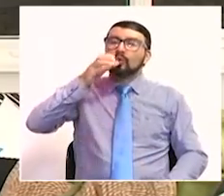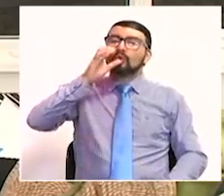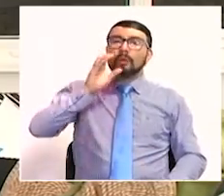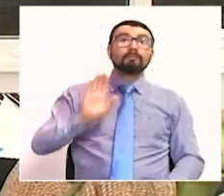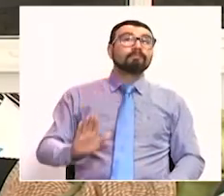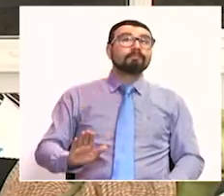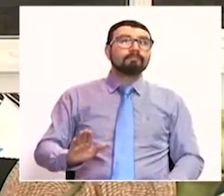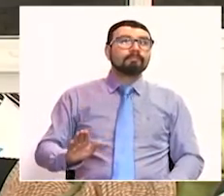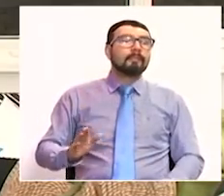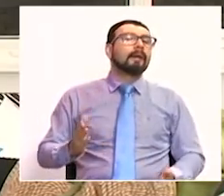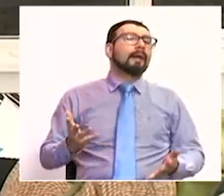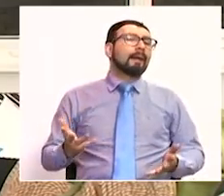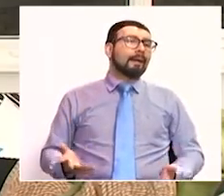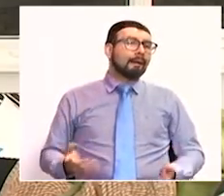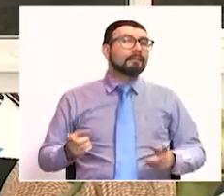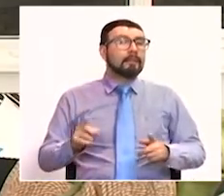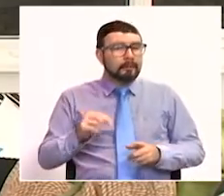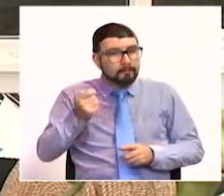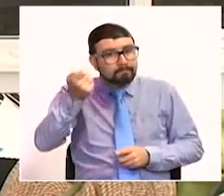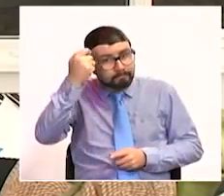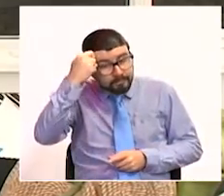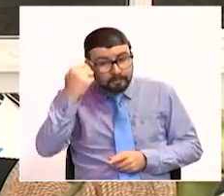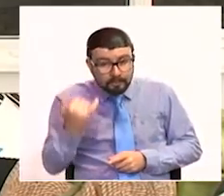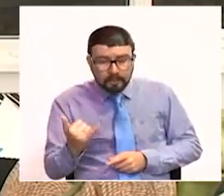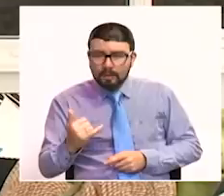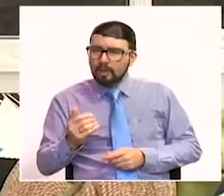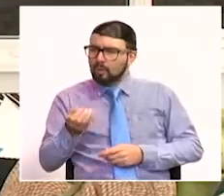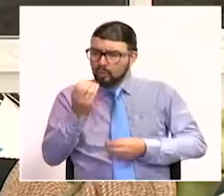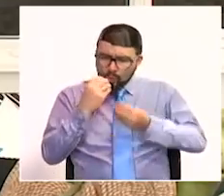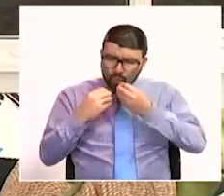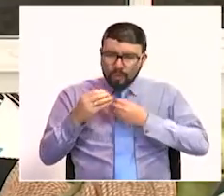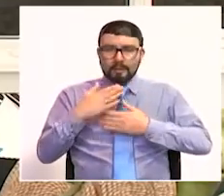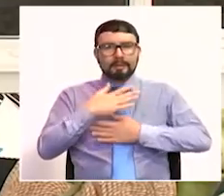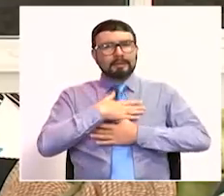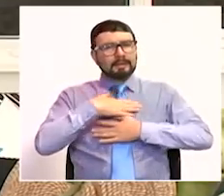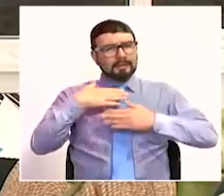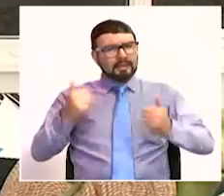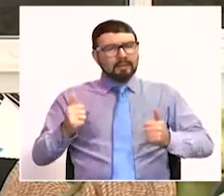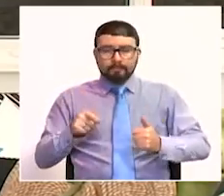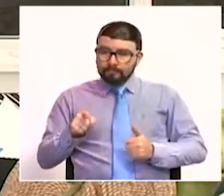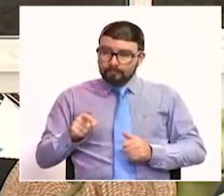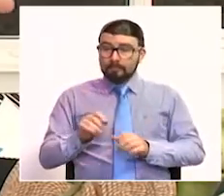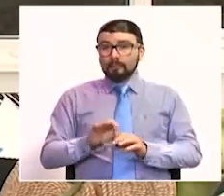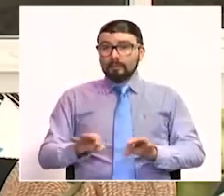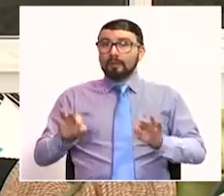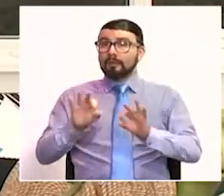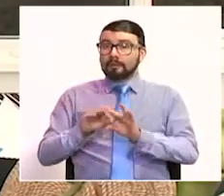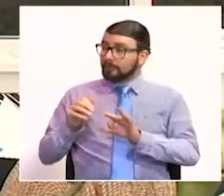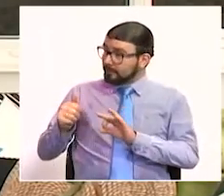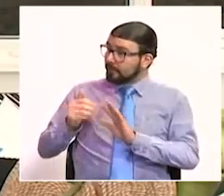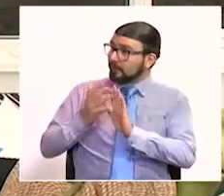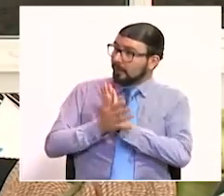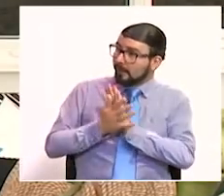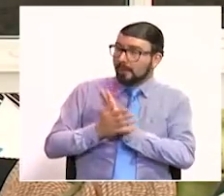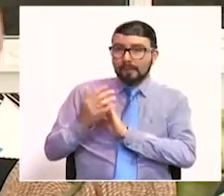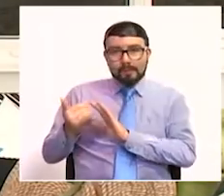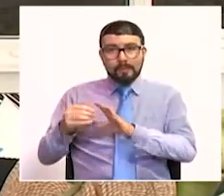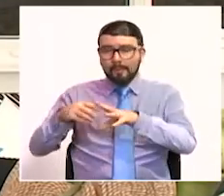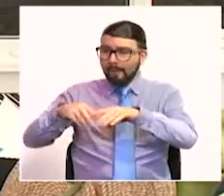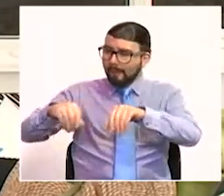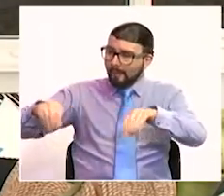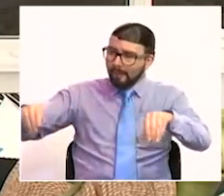esa alimentación saludable, como podríamos decir, de origen, desde la tierra, ahora que tenemos